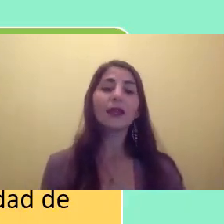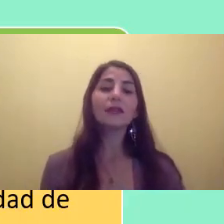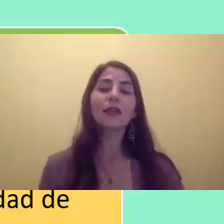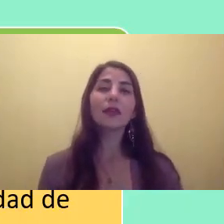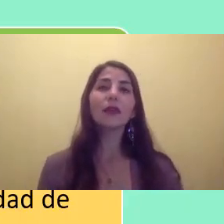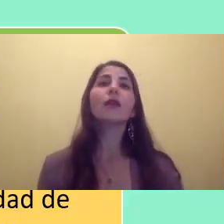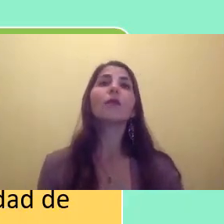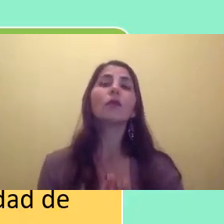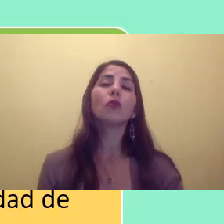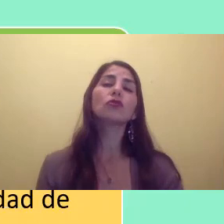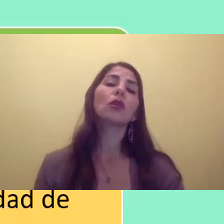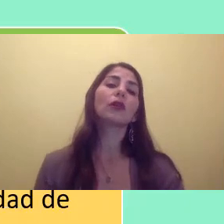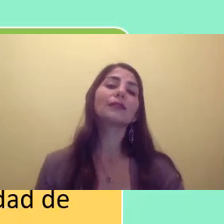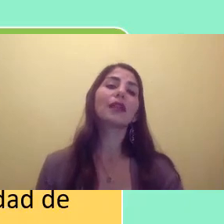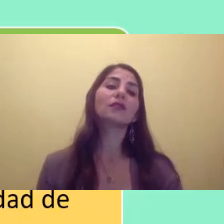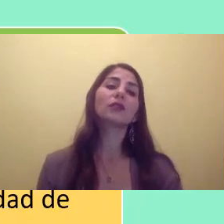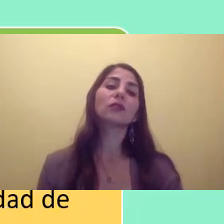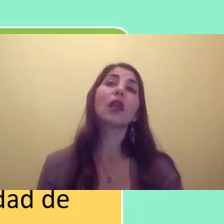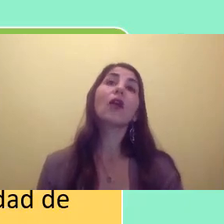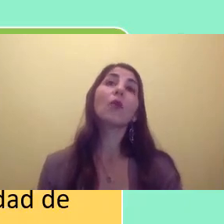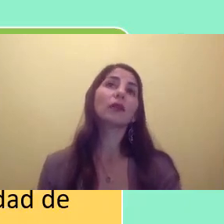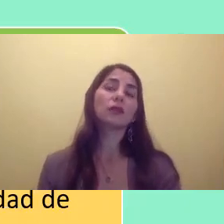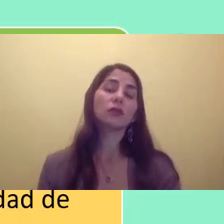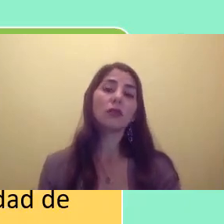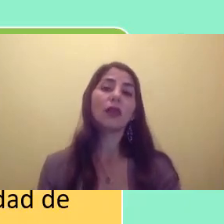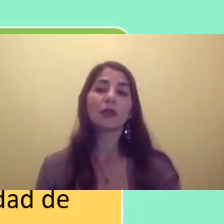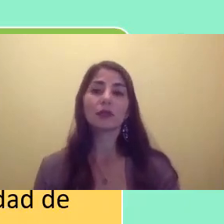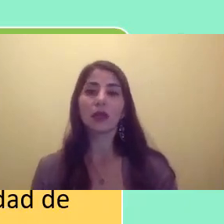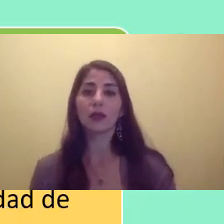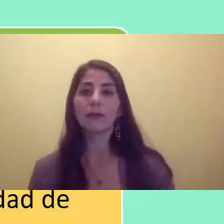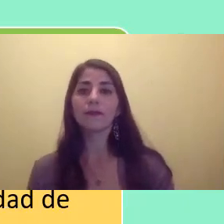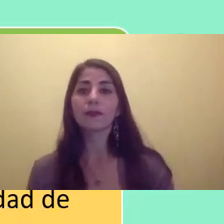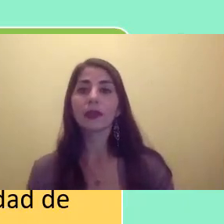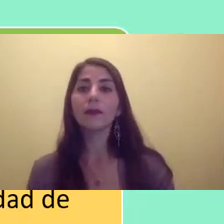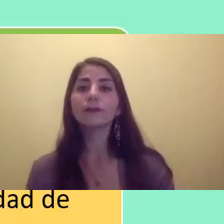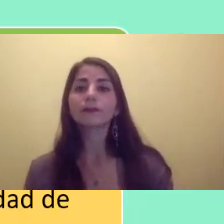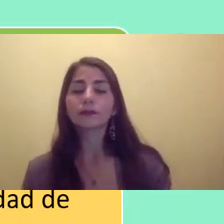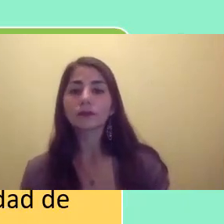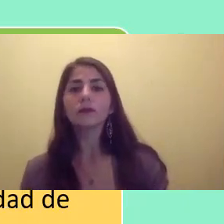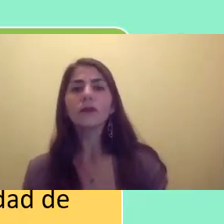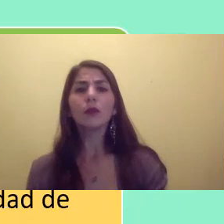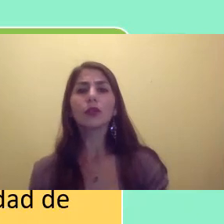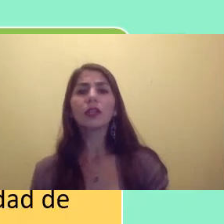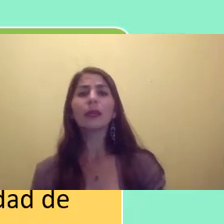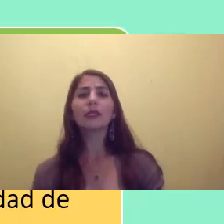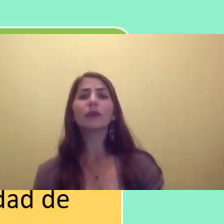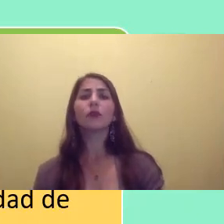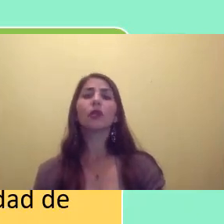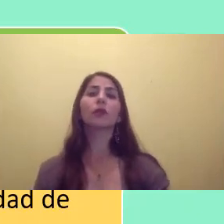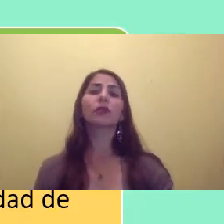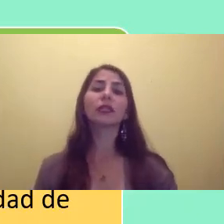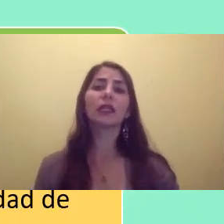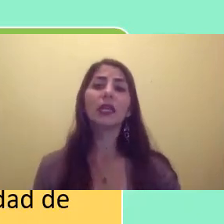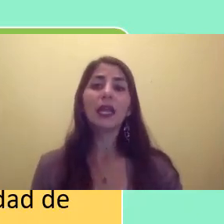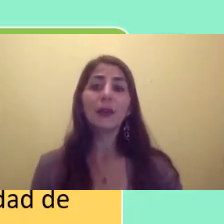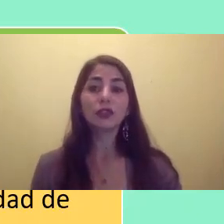correcta, inciden mucho en lo que es la expresión y la comprensión del mensaje. ¿Ya? Por otra parte,